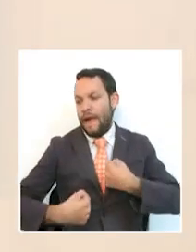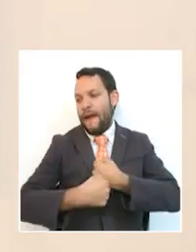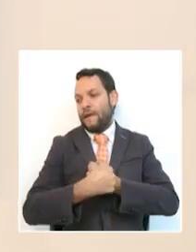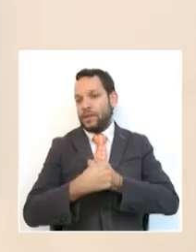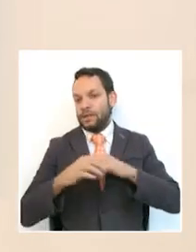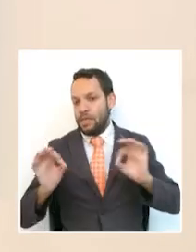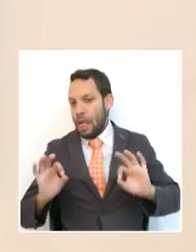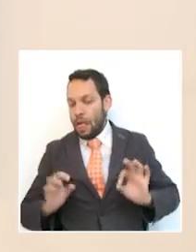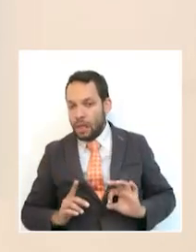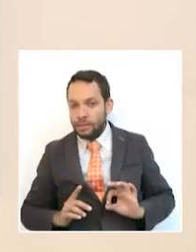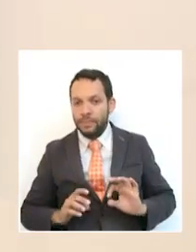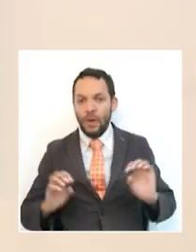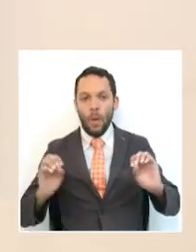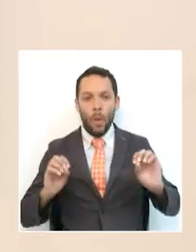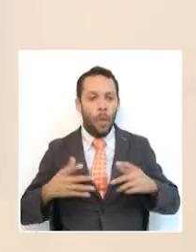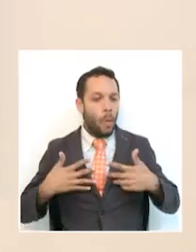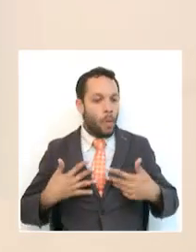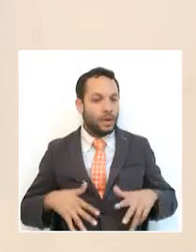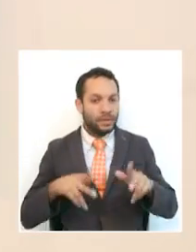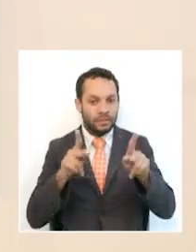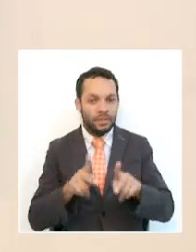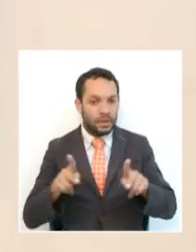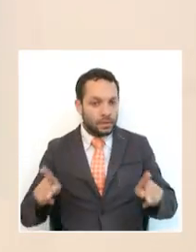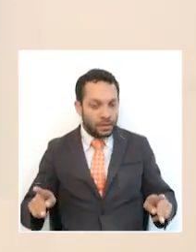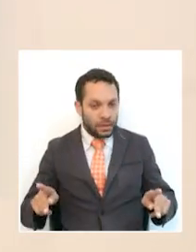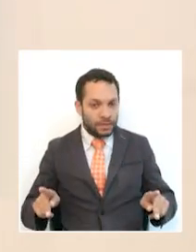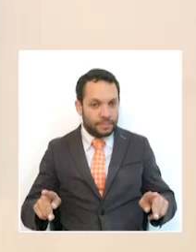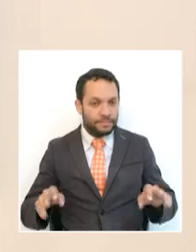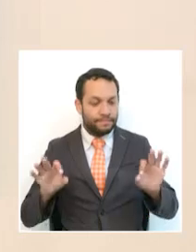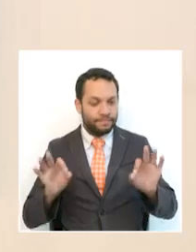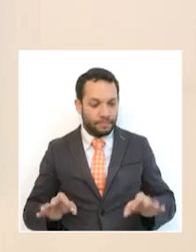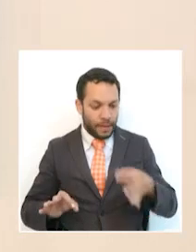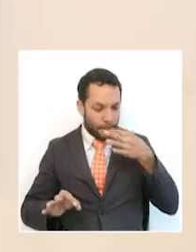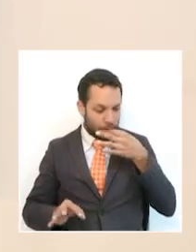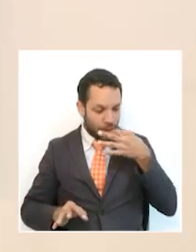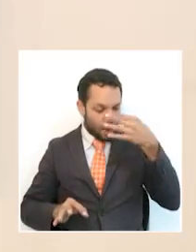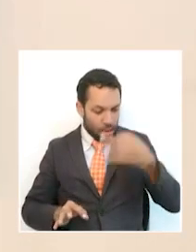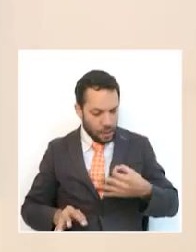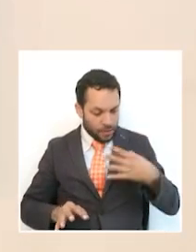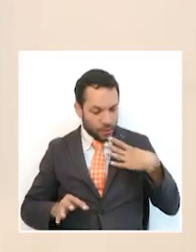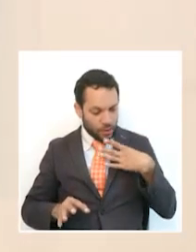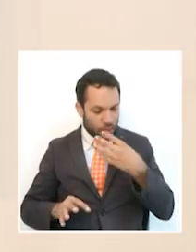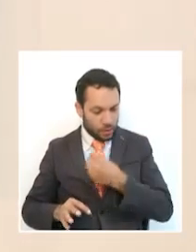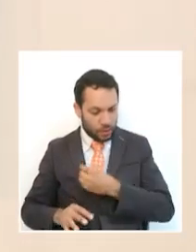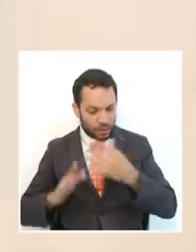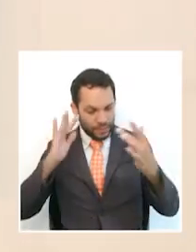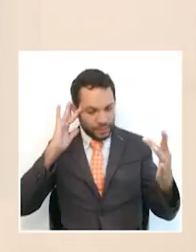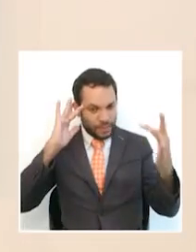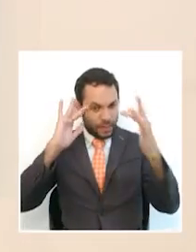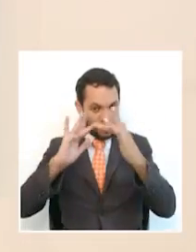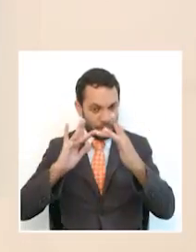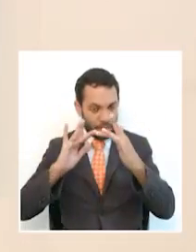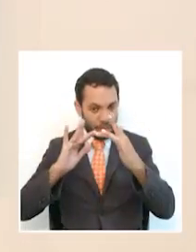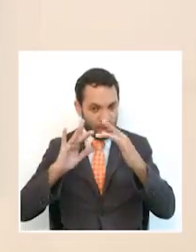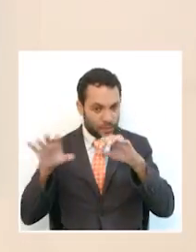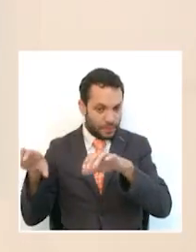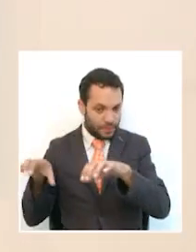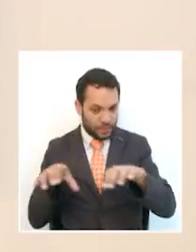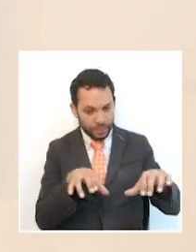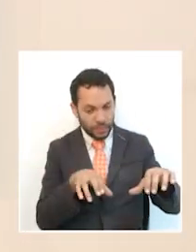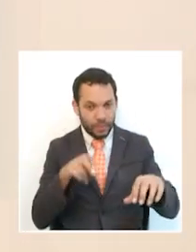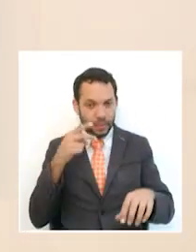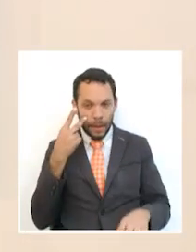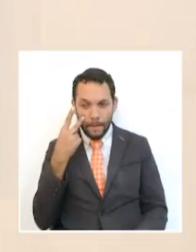seres queridos o por cualquier persona y de verdad que cuando nos conectamos a través de la mirada y a través de un abrazo